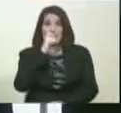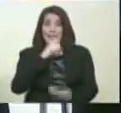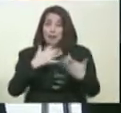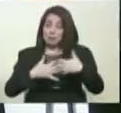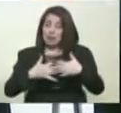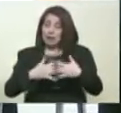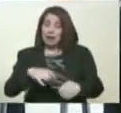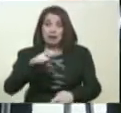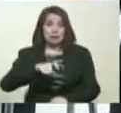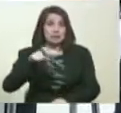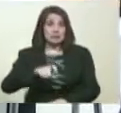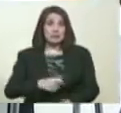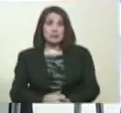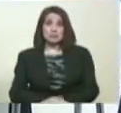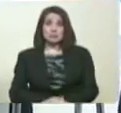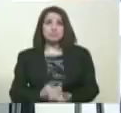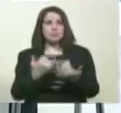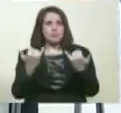necesitan. Y